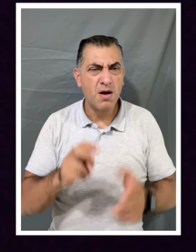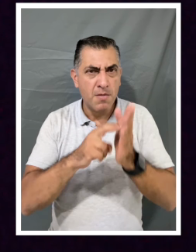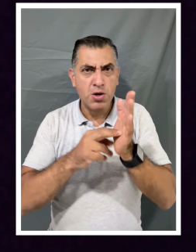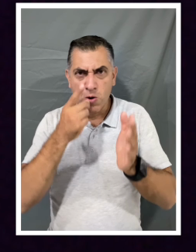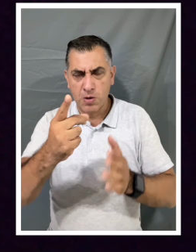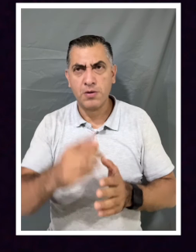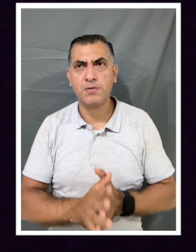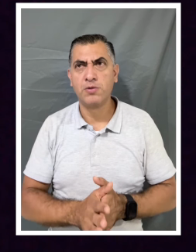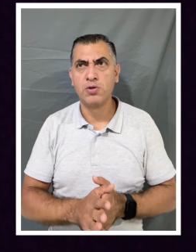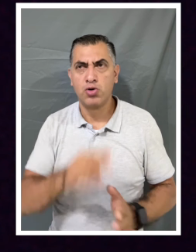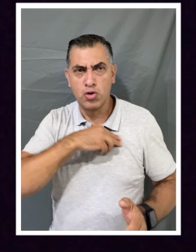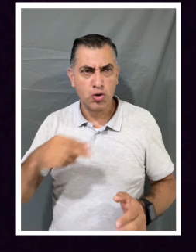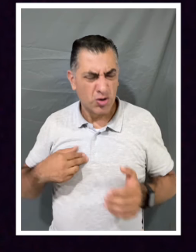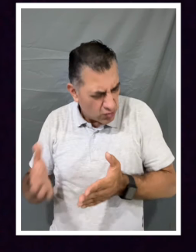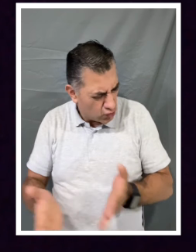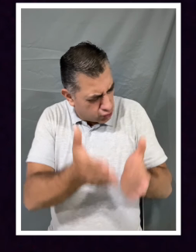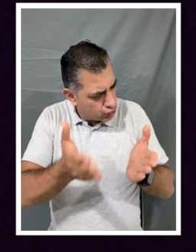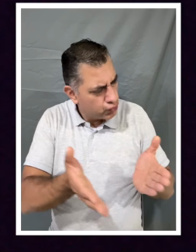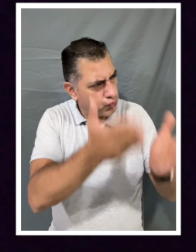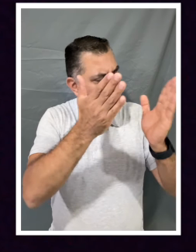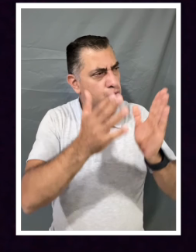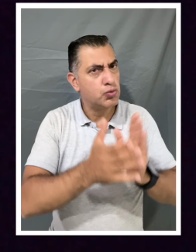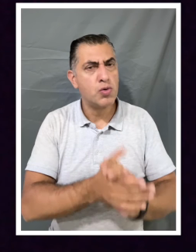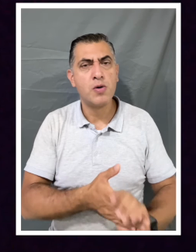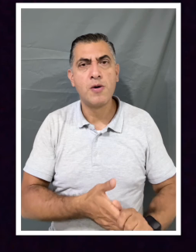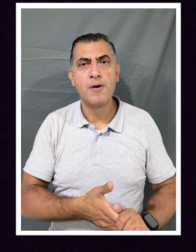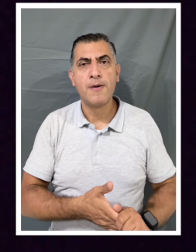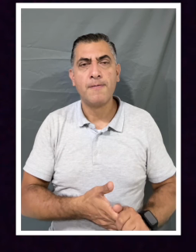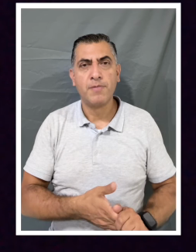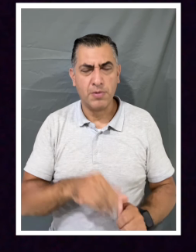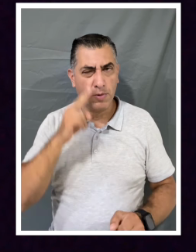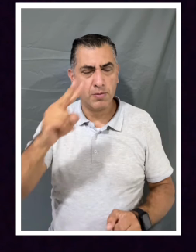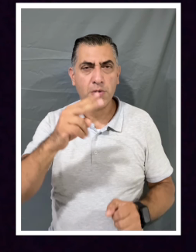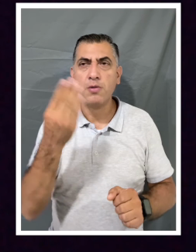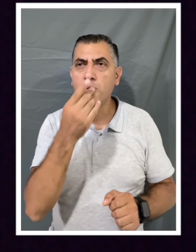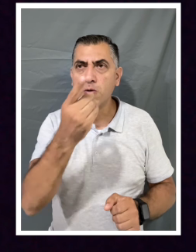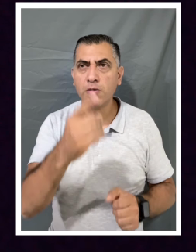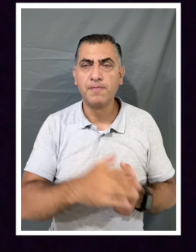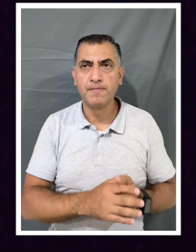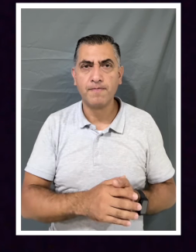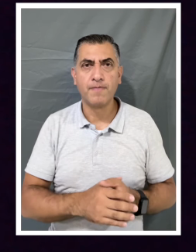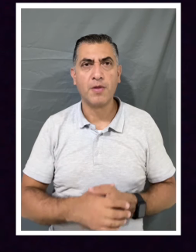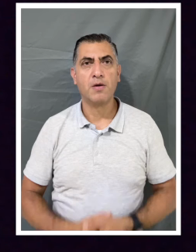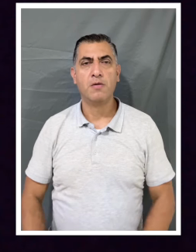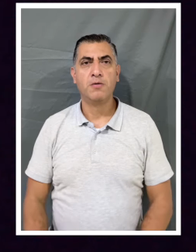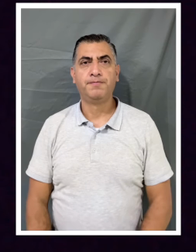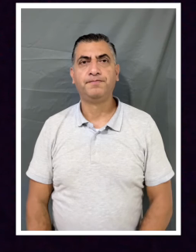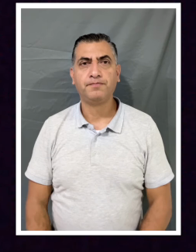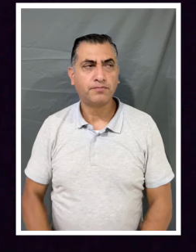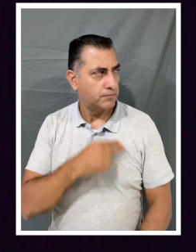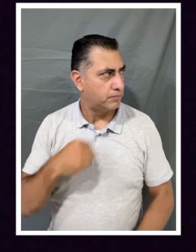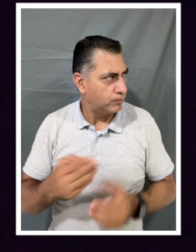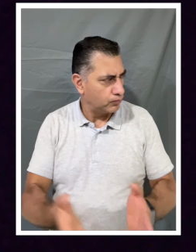versículo nos indica que nos debemos esforzar y me voy a ir a unos versículos antes Fíjate lo que dice la Biblia antes de de mencionarnos